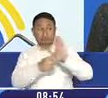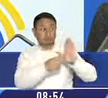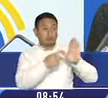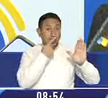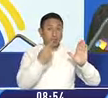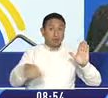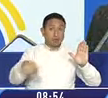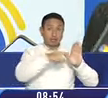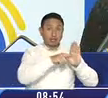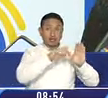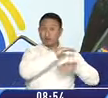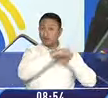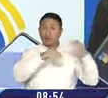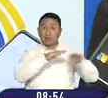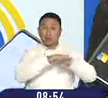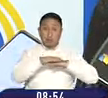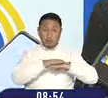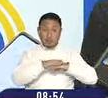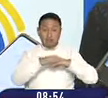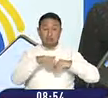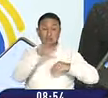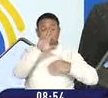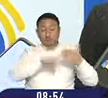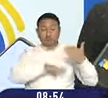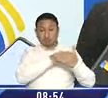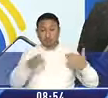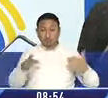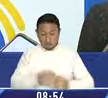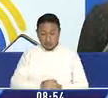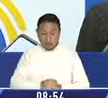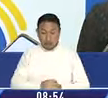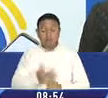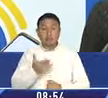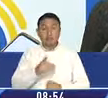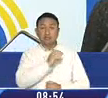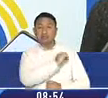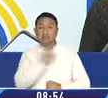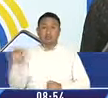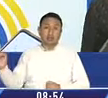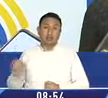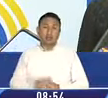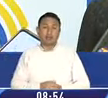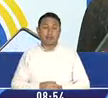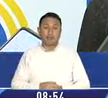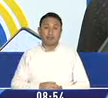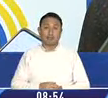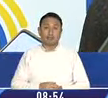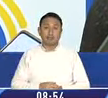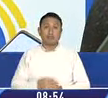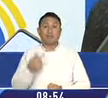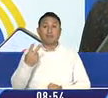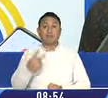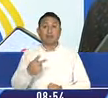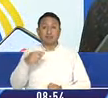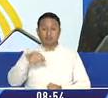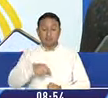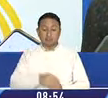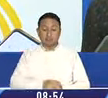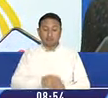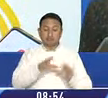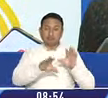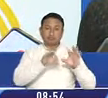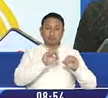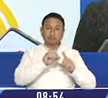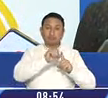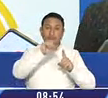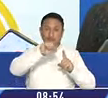bases de datos, estas tablas de resultados, se encuentran en cero, así como también los archivos del sistema